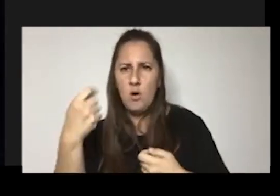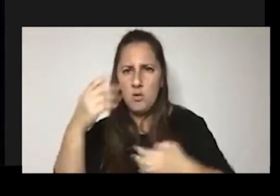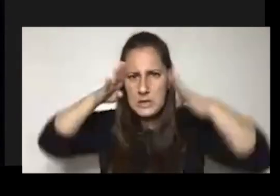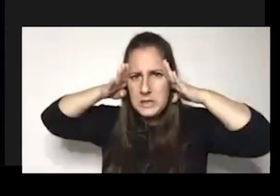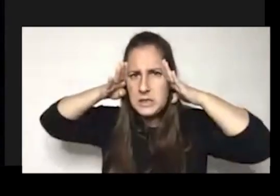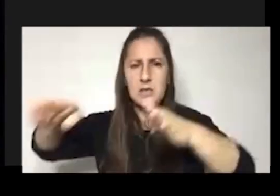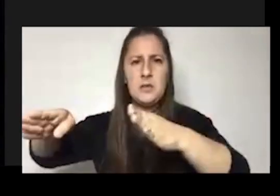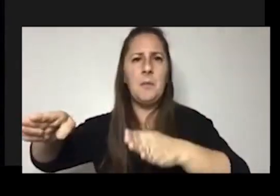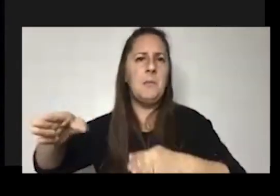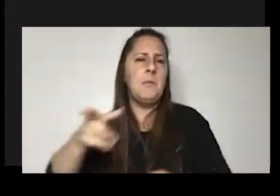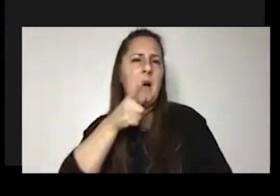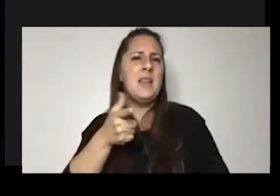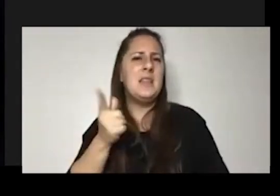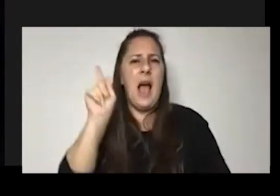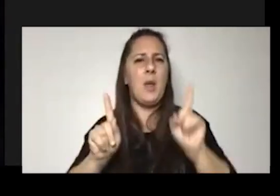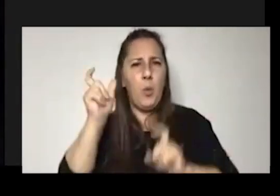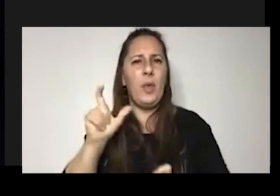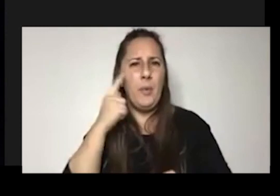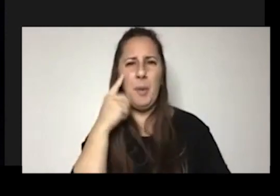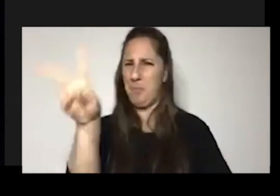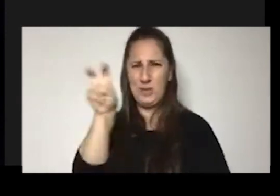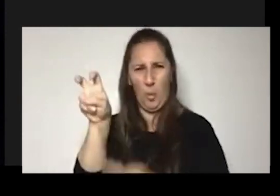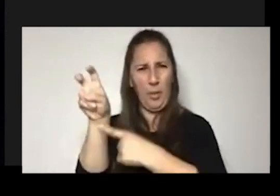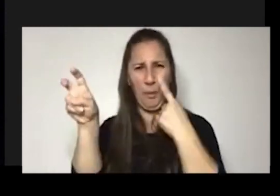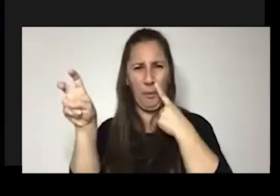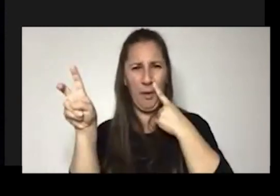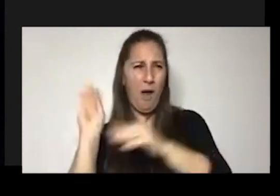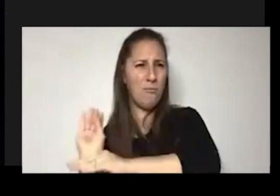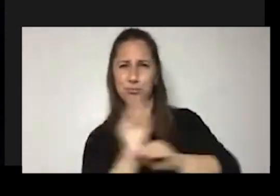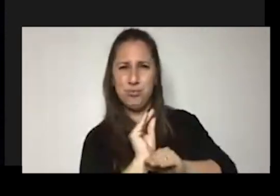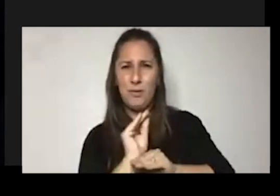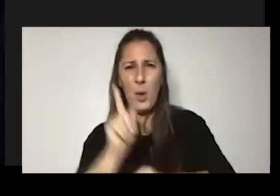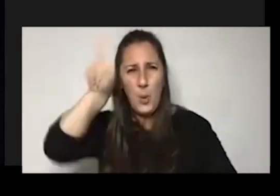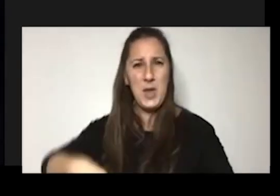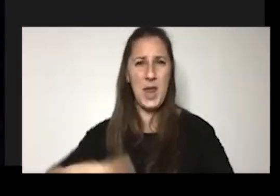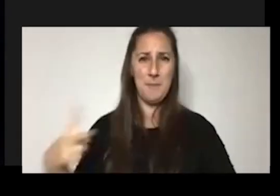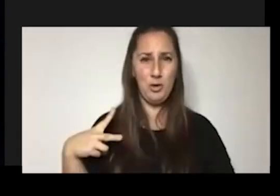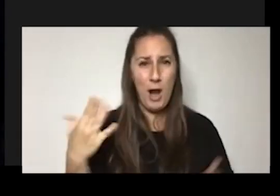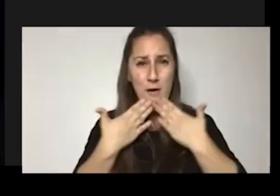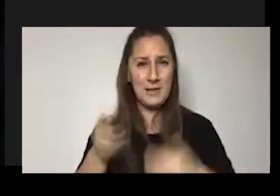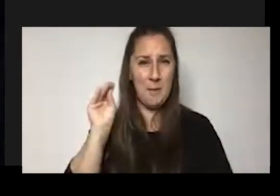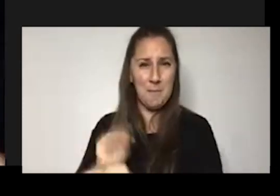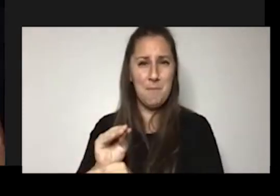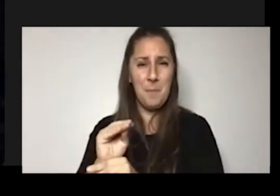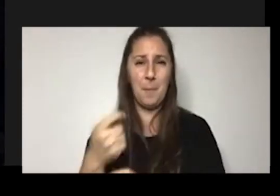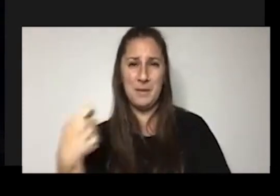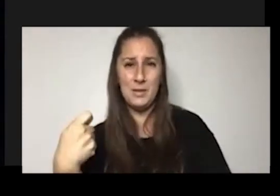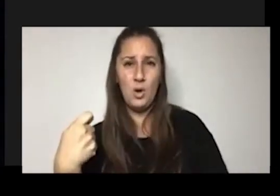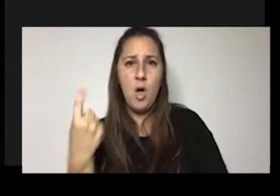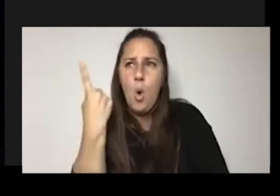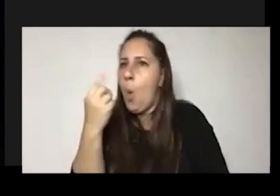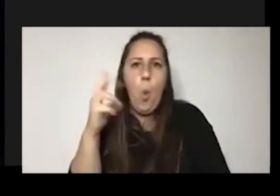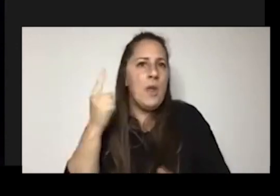pudiera elegir vivir de la pensión, como si se volviera millonario viviendo de la pensión, cuando es la única estrategia que ha tenido, y cuando la